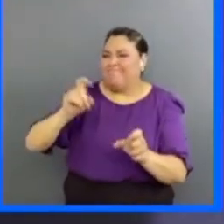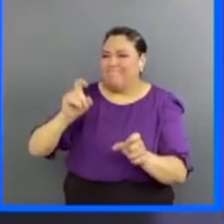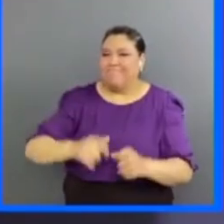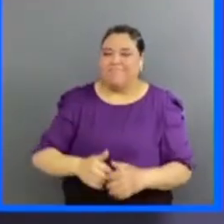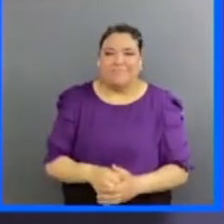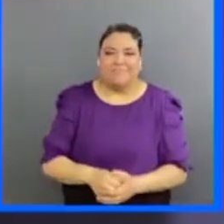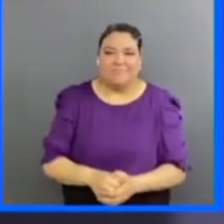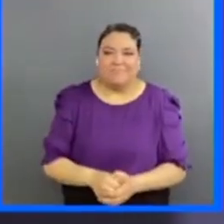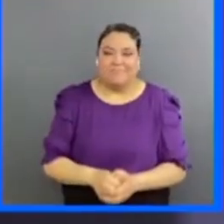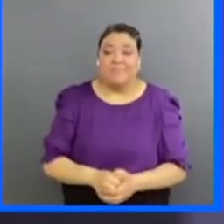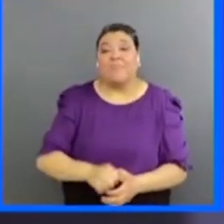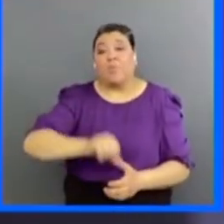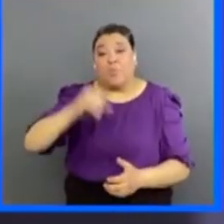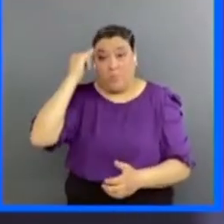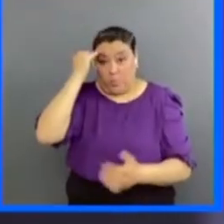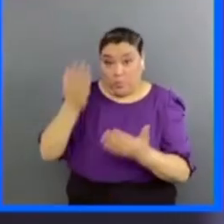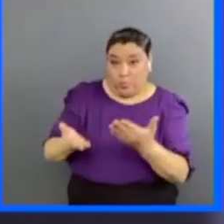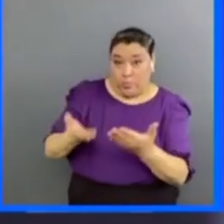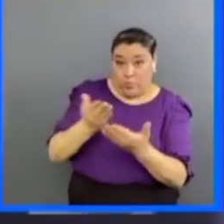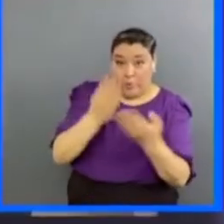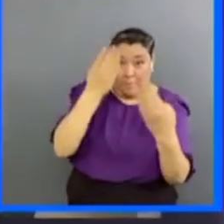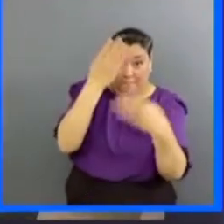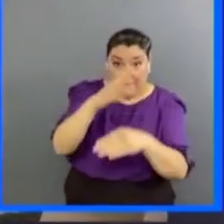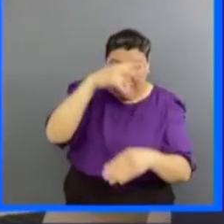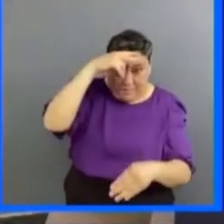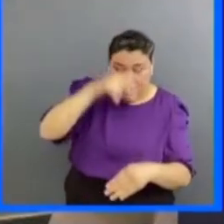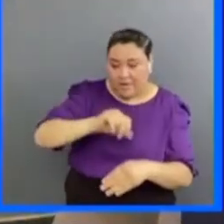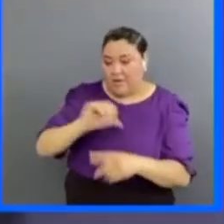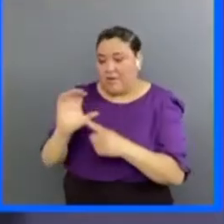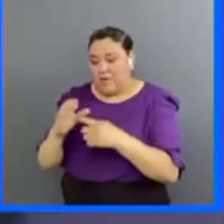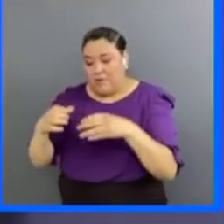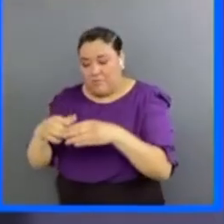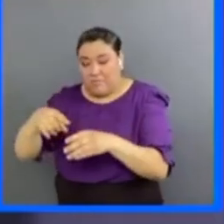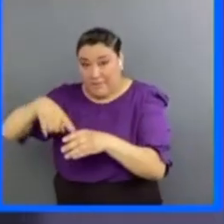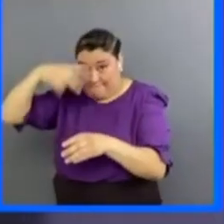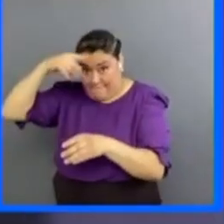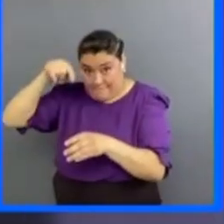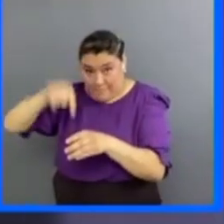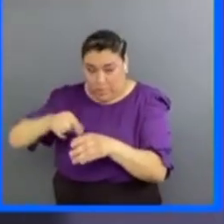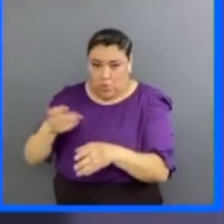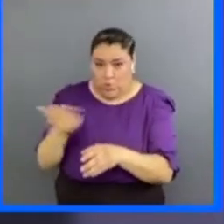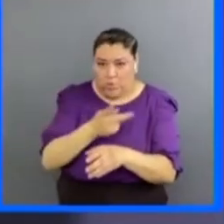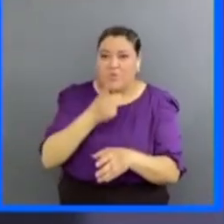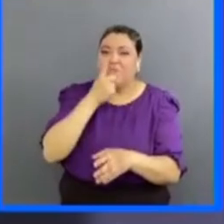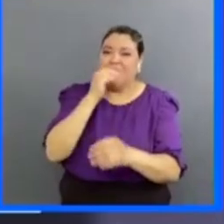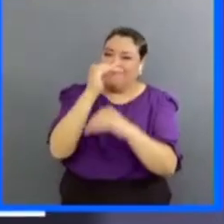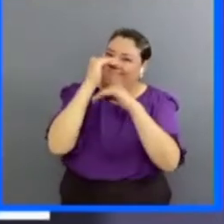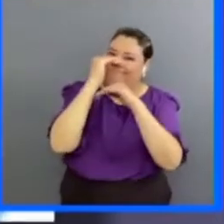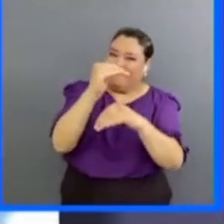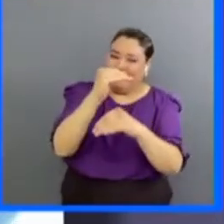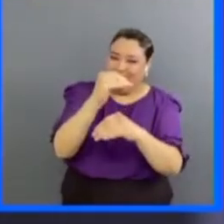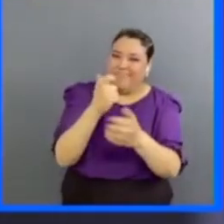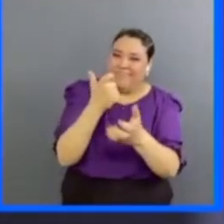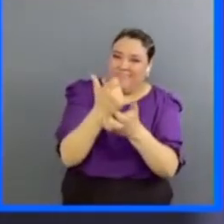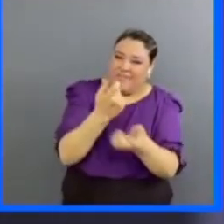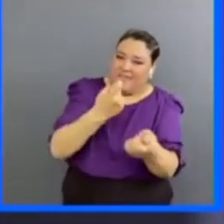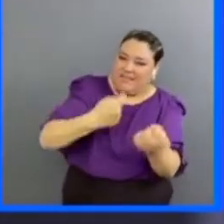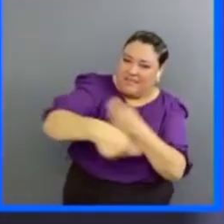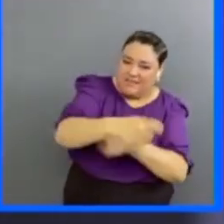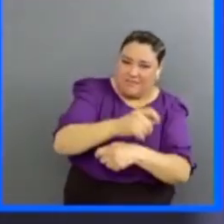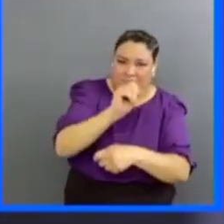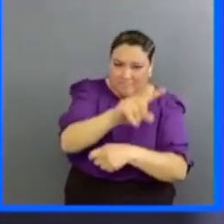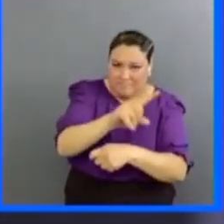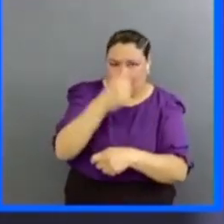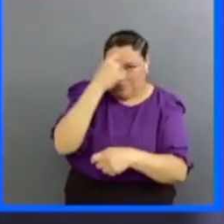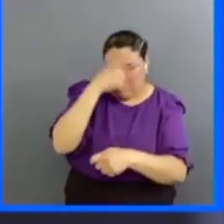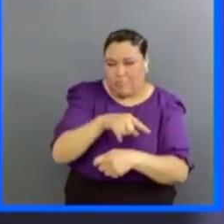La propuesta del Banco de México y la Comisión Nacional Bancaria y de Valores de establecer límites a las cuotas de intercambio que los operadores de terminales